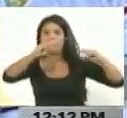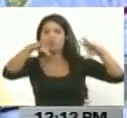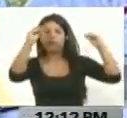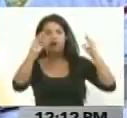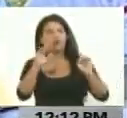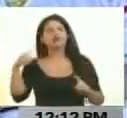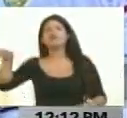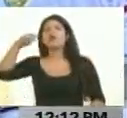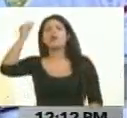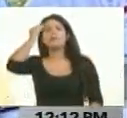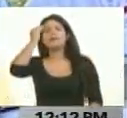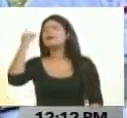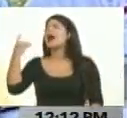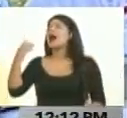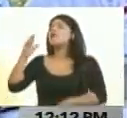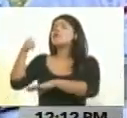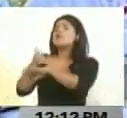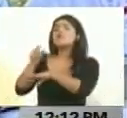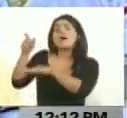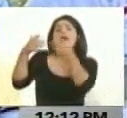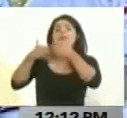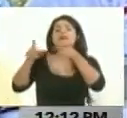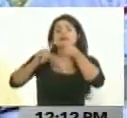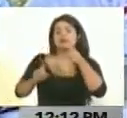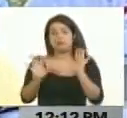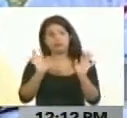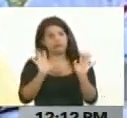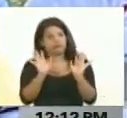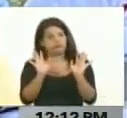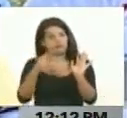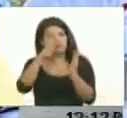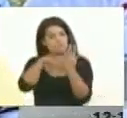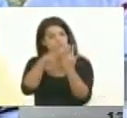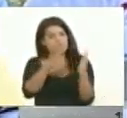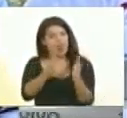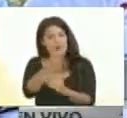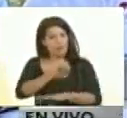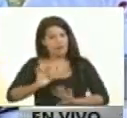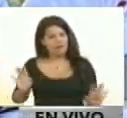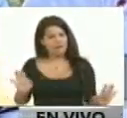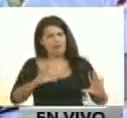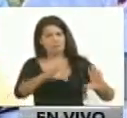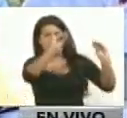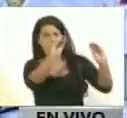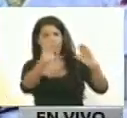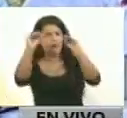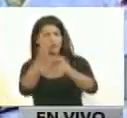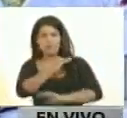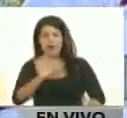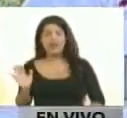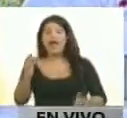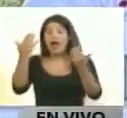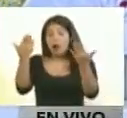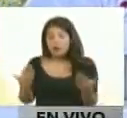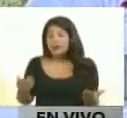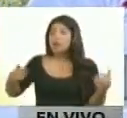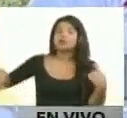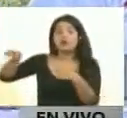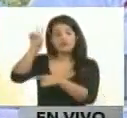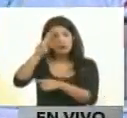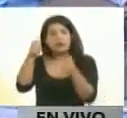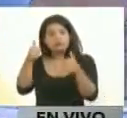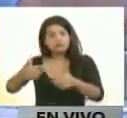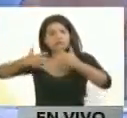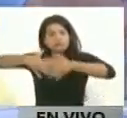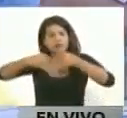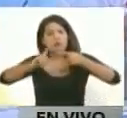fuera un racionamiento, el cual no es, porque en estos momentos la generación tanto termoeléctrica como hidroeléctrica es altamente favorable.